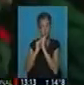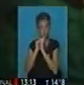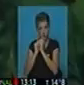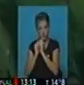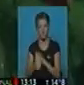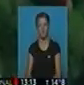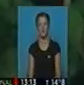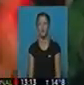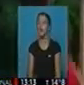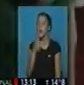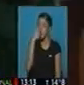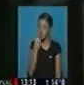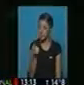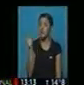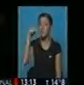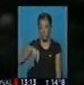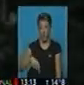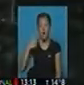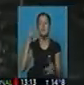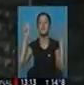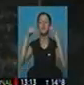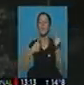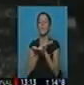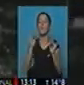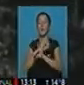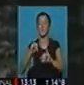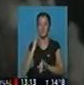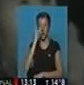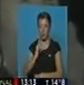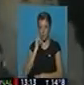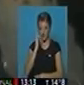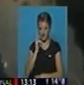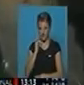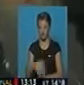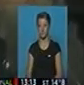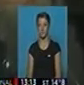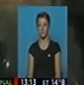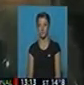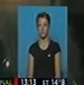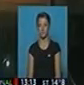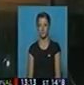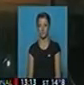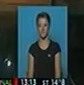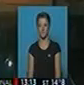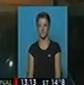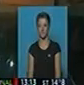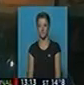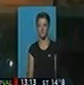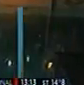XX. En instantes, aquí, en Televisión Pública Noticias Internacional.